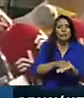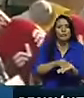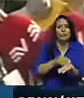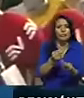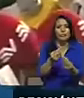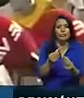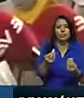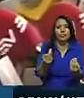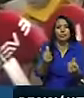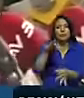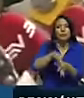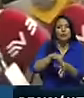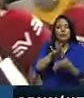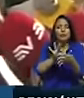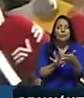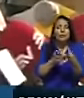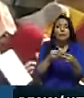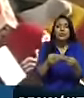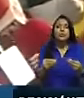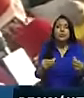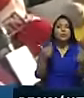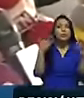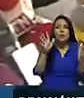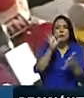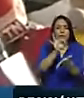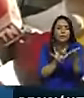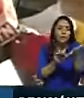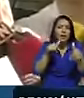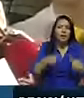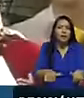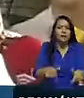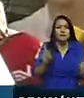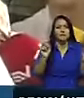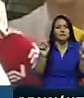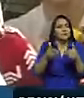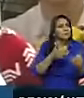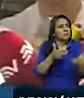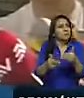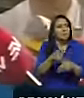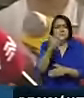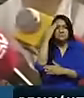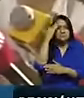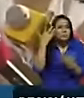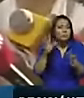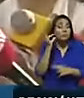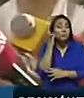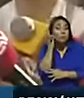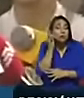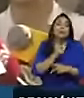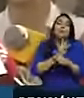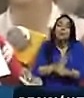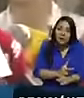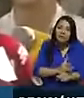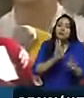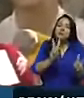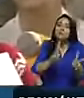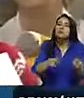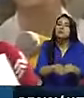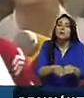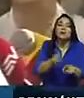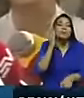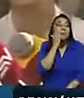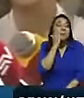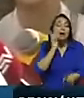diluye el voto con un bolígrafo cualquiera que esté aquí Sencillamente seguridad mujer precavida vale por dos madre